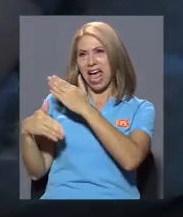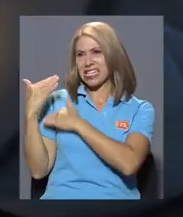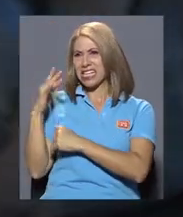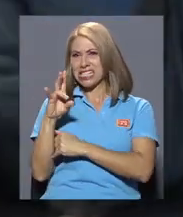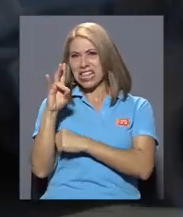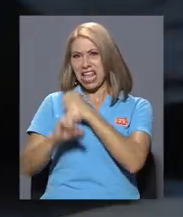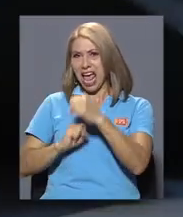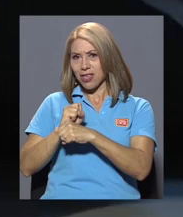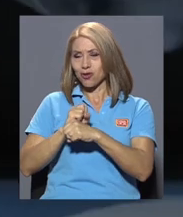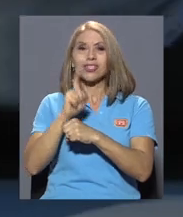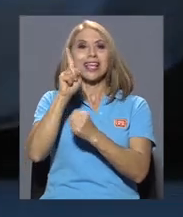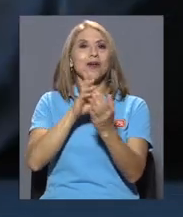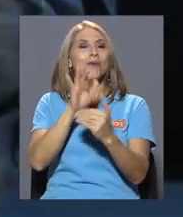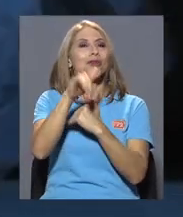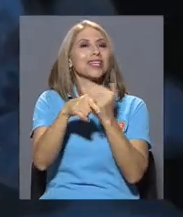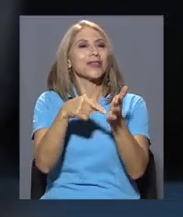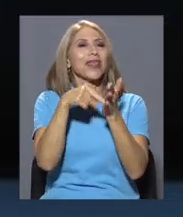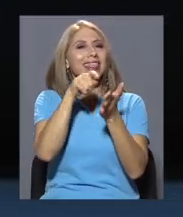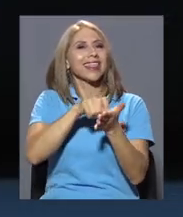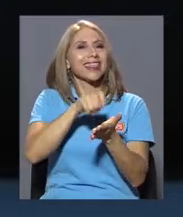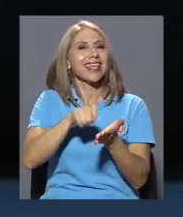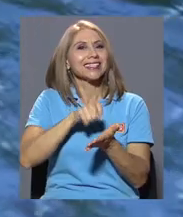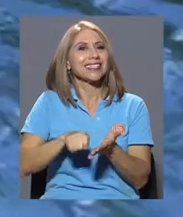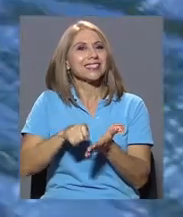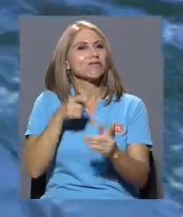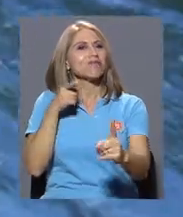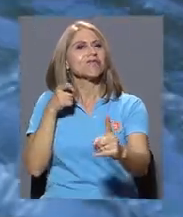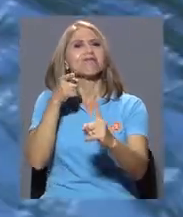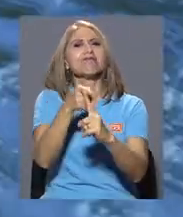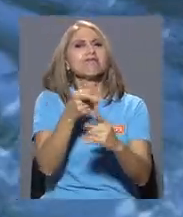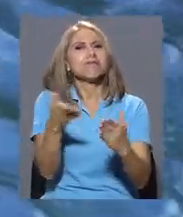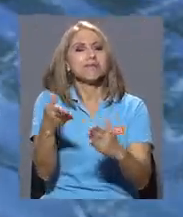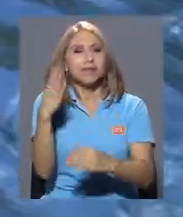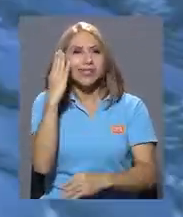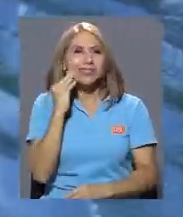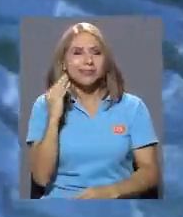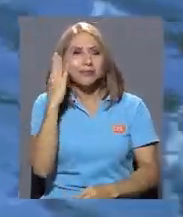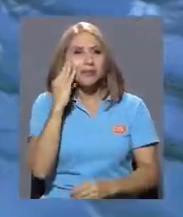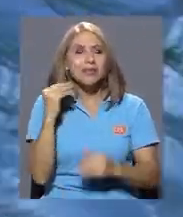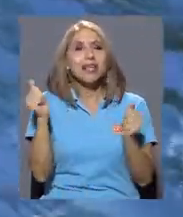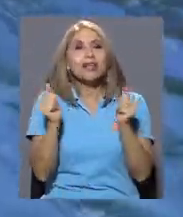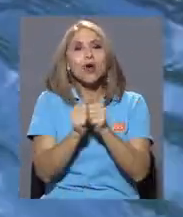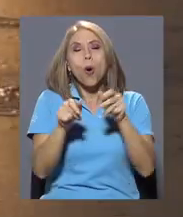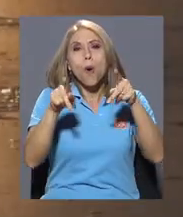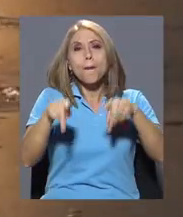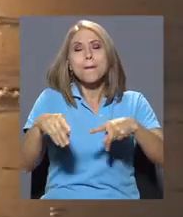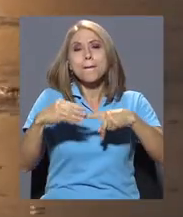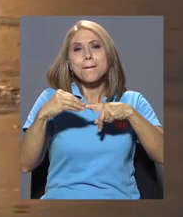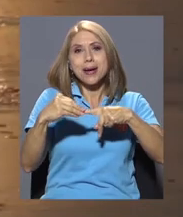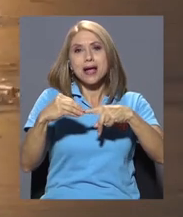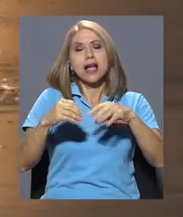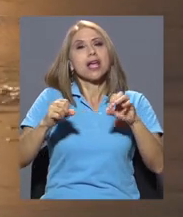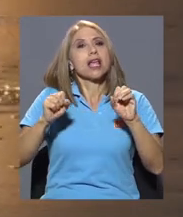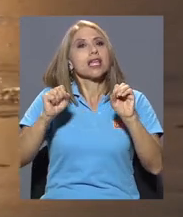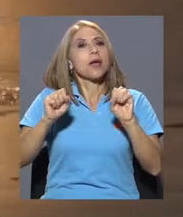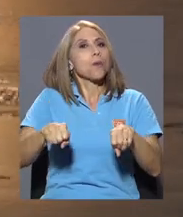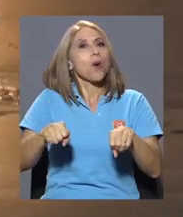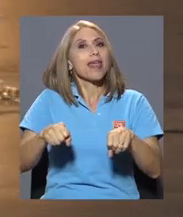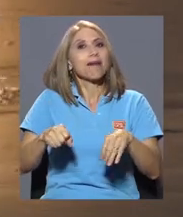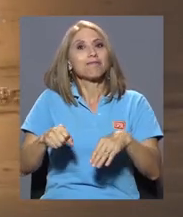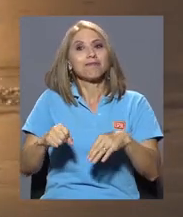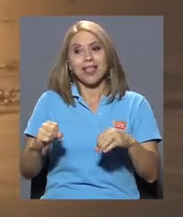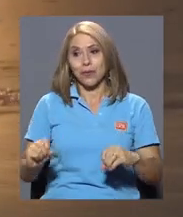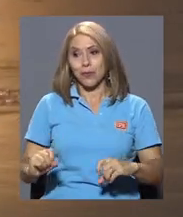que pretendía y que sigue pretendiendo experimentar con personajes que puedan saltar de la